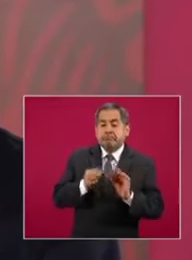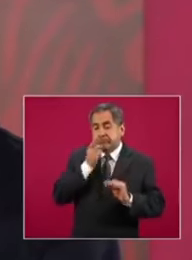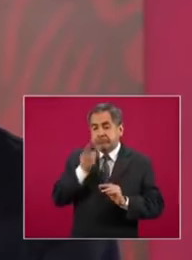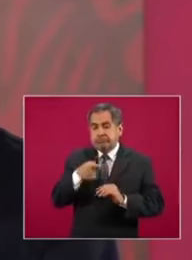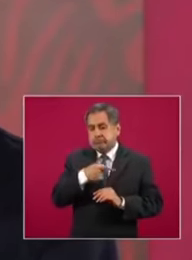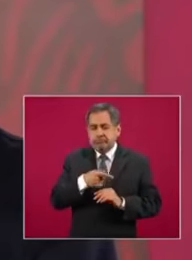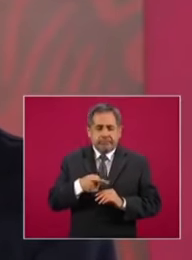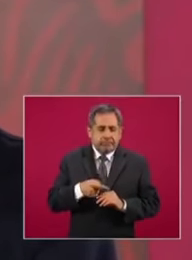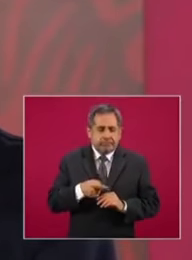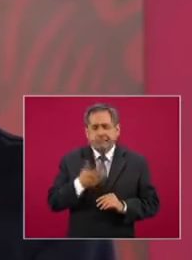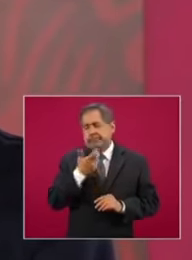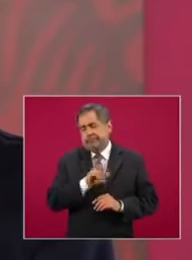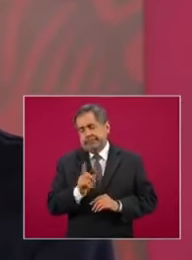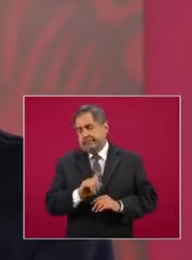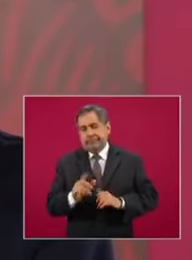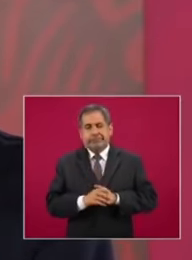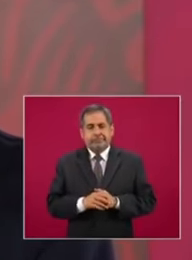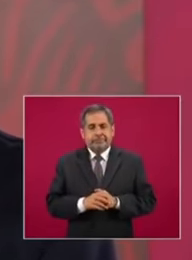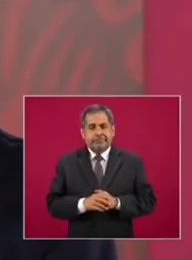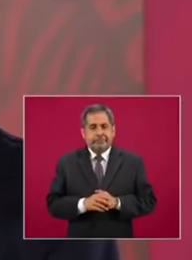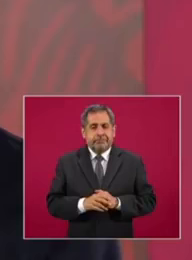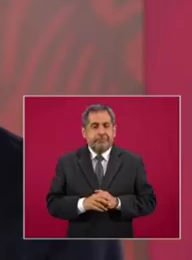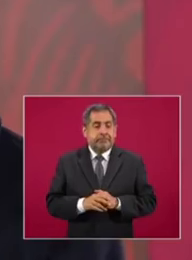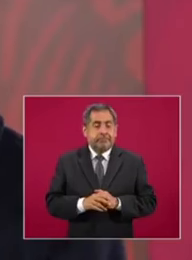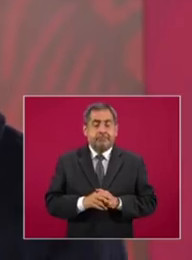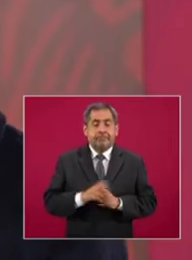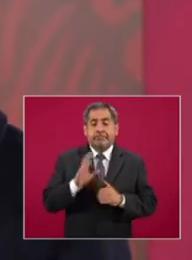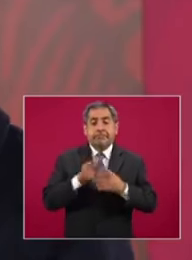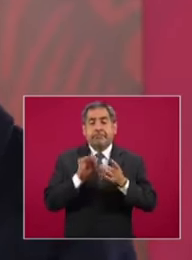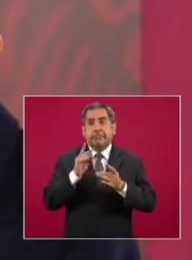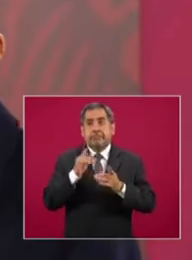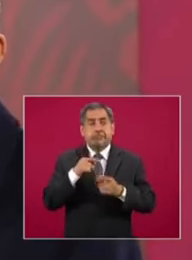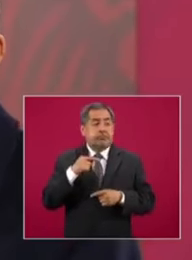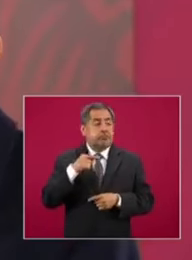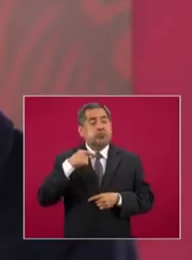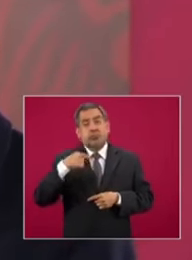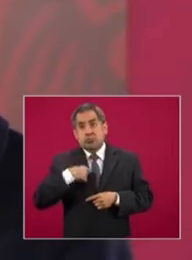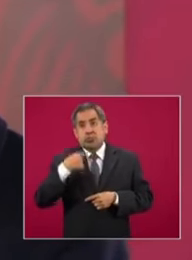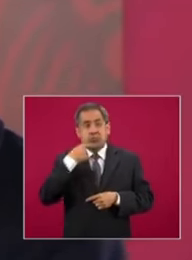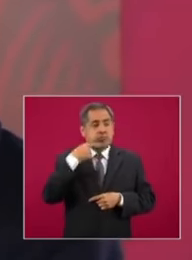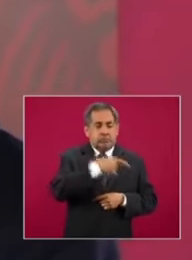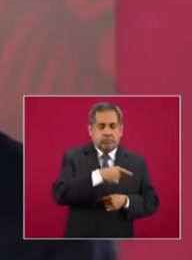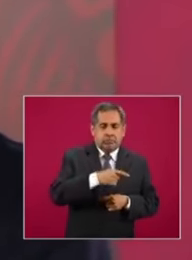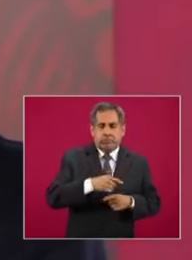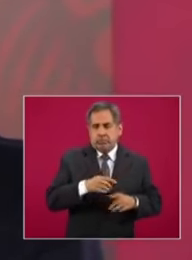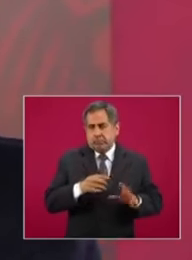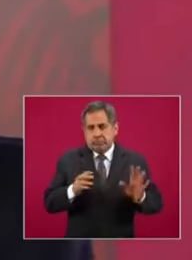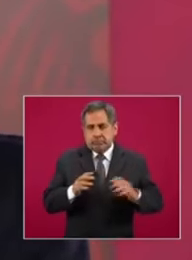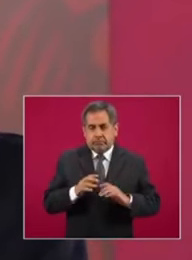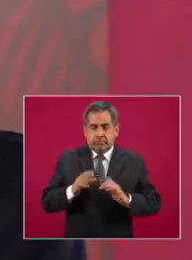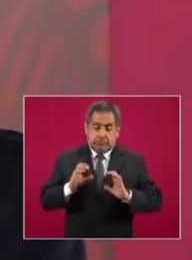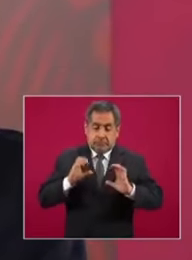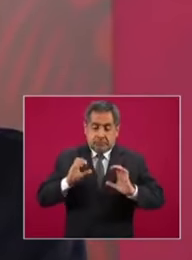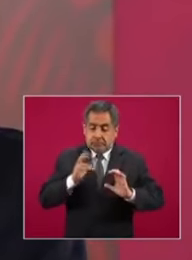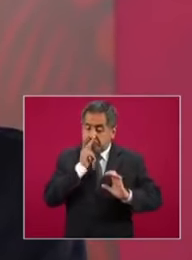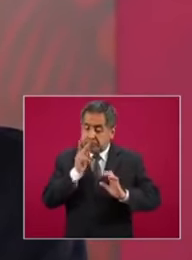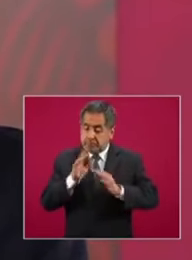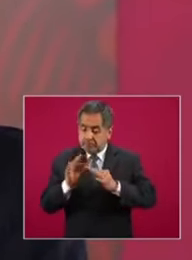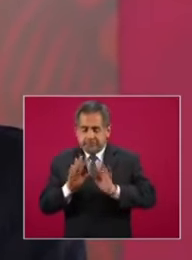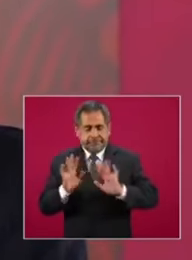para que no vayan a decir que este no tenemos cuidado en el manejo